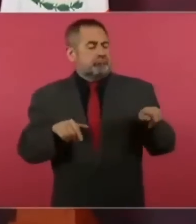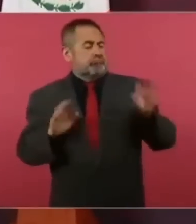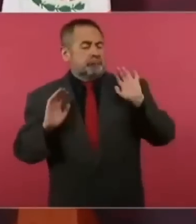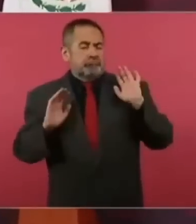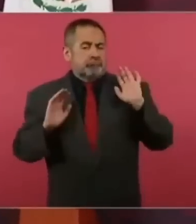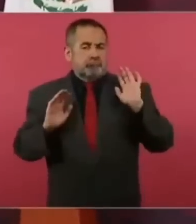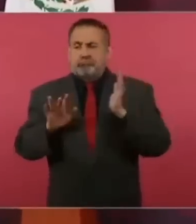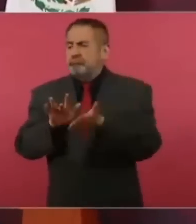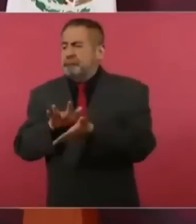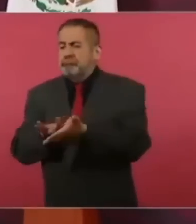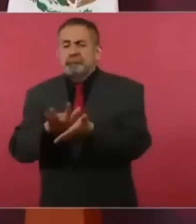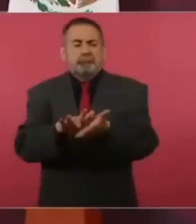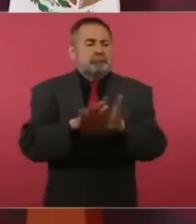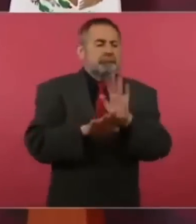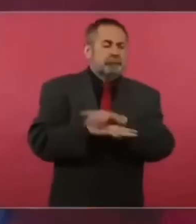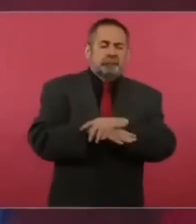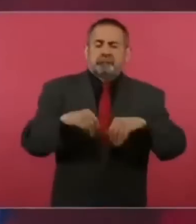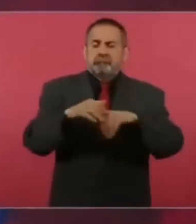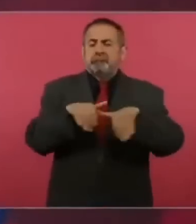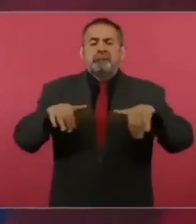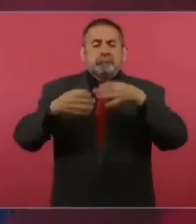de la llamada sociedad civil.